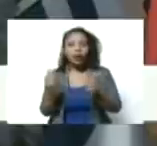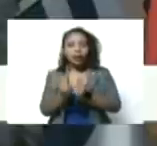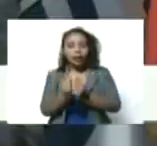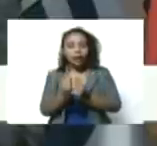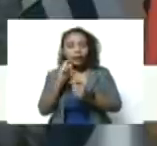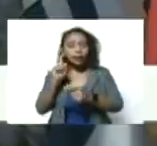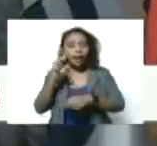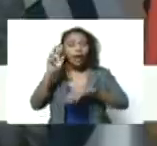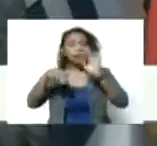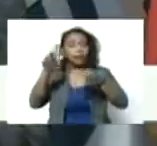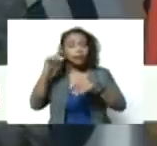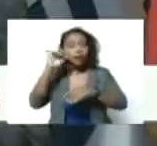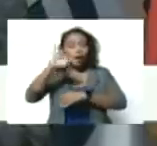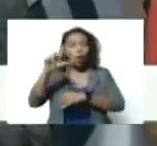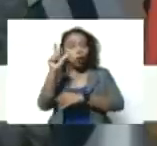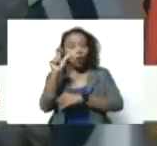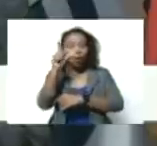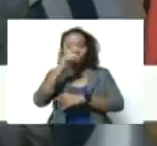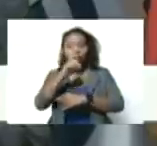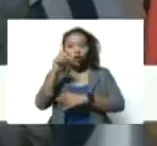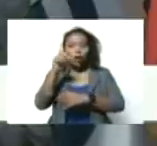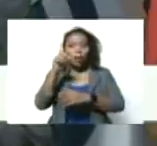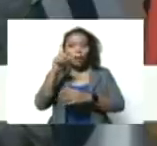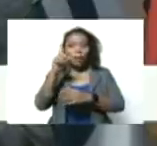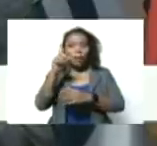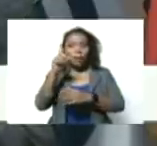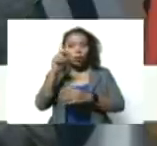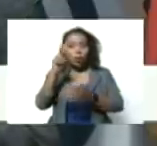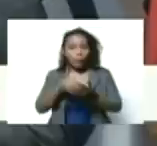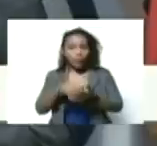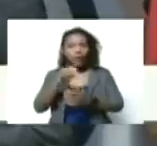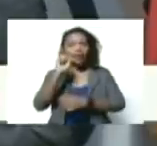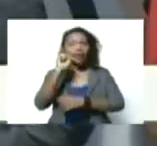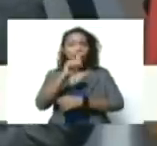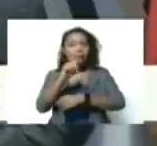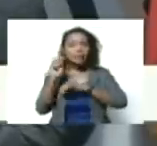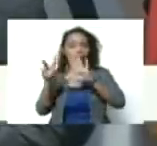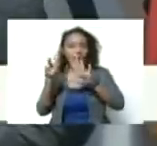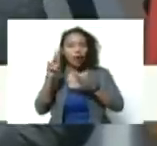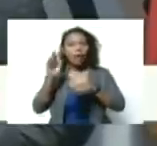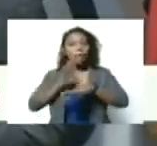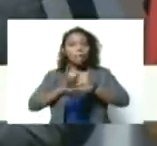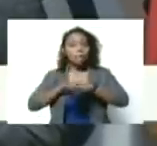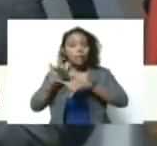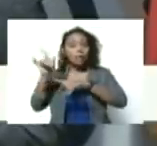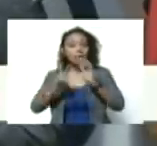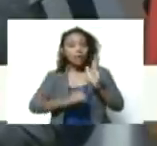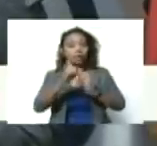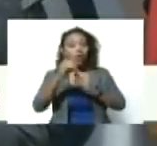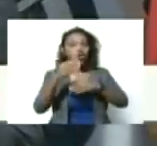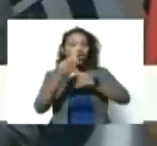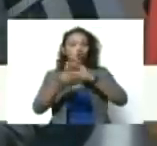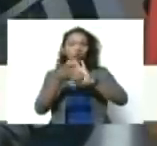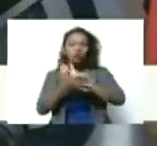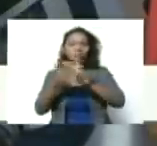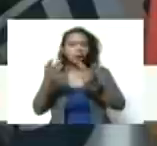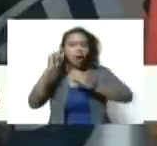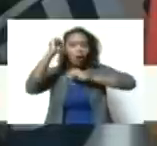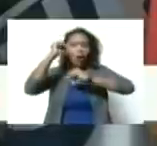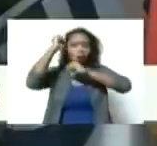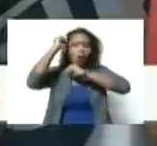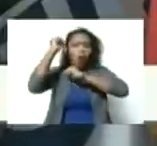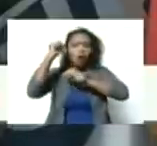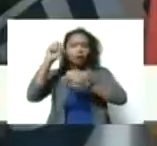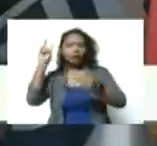julio del año, del año 2017, mientras se desarrollaban protestas violentas en